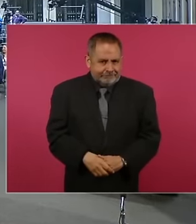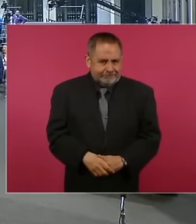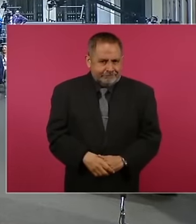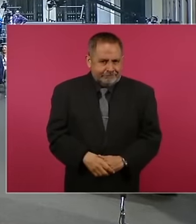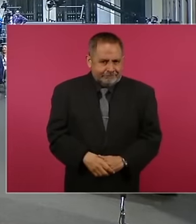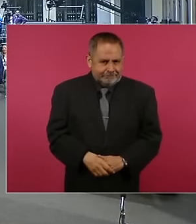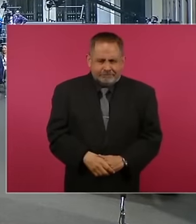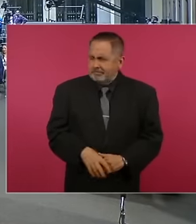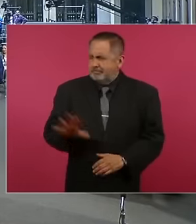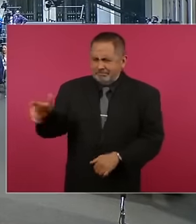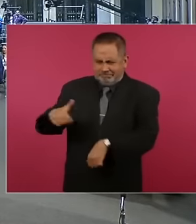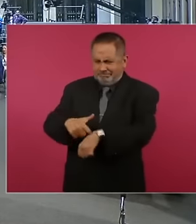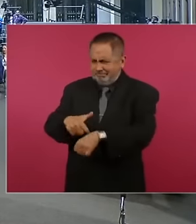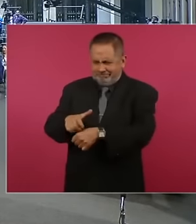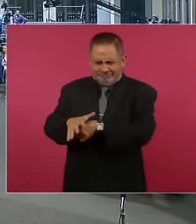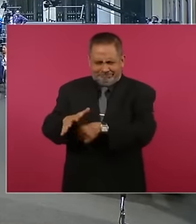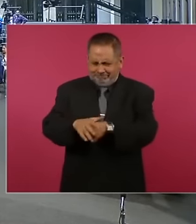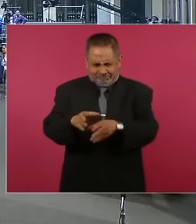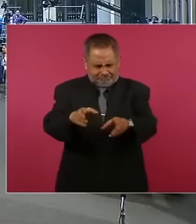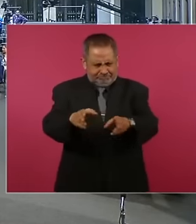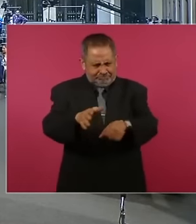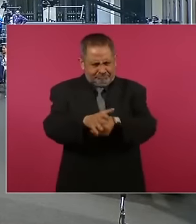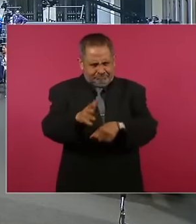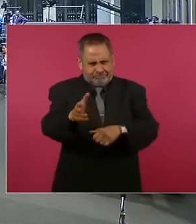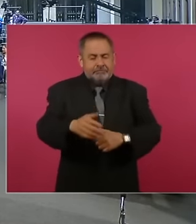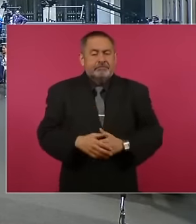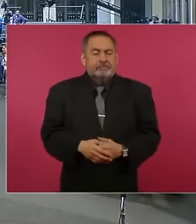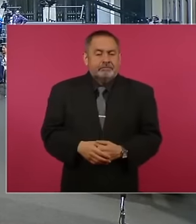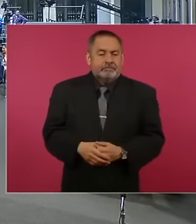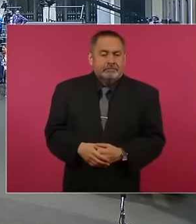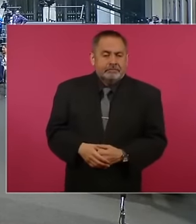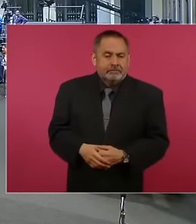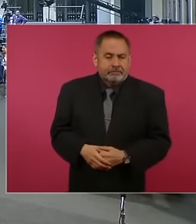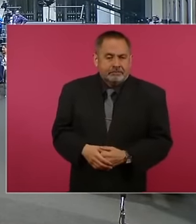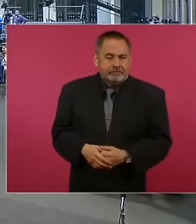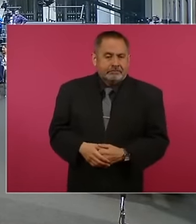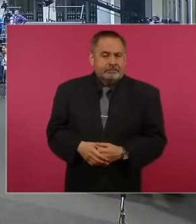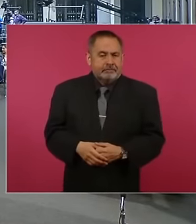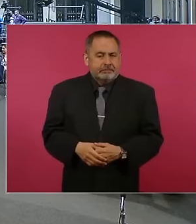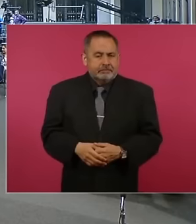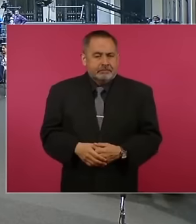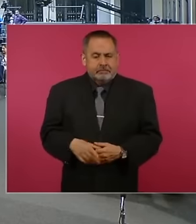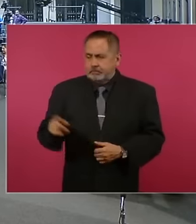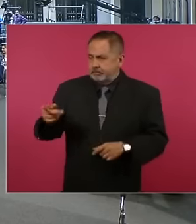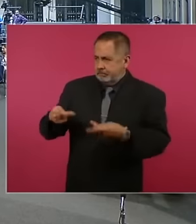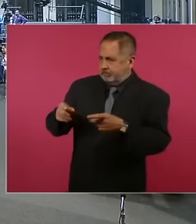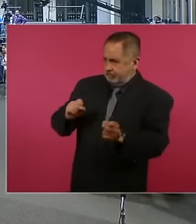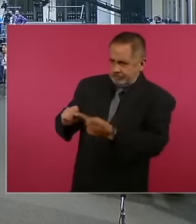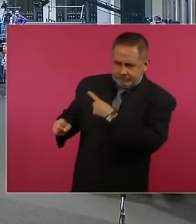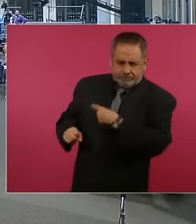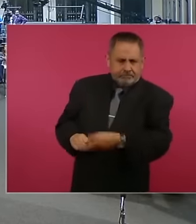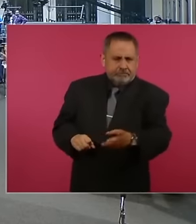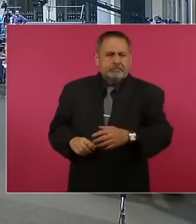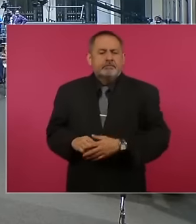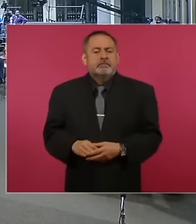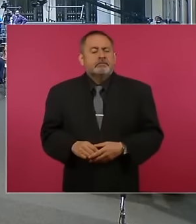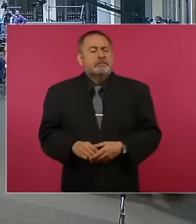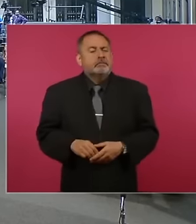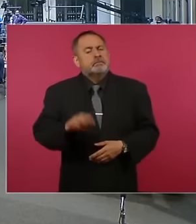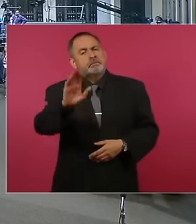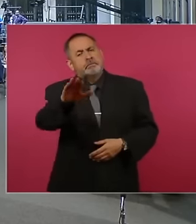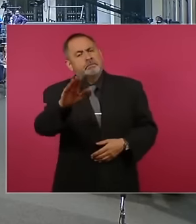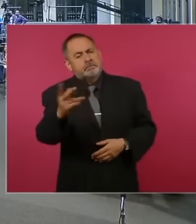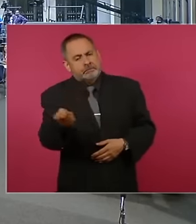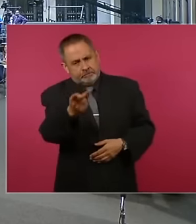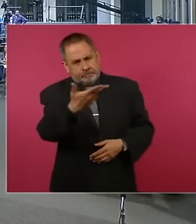Nos da tiempo para todo, Sí. Presidente, hace unos días estuvimos presentes. Prepárala ahorita. Estuvimos presentes allá